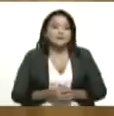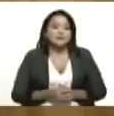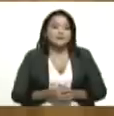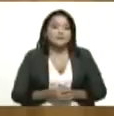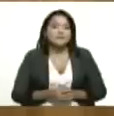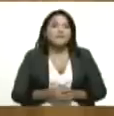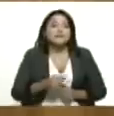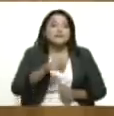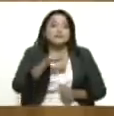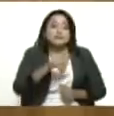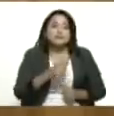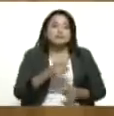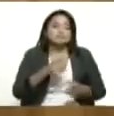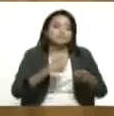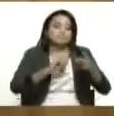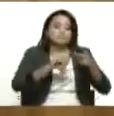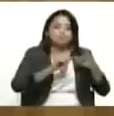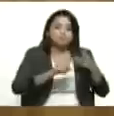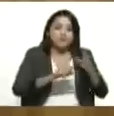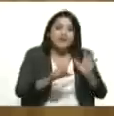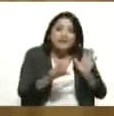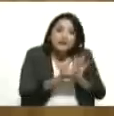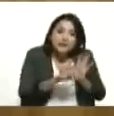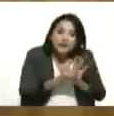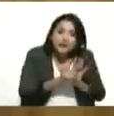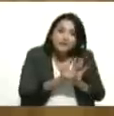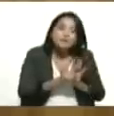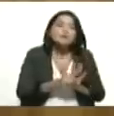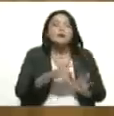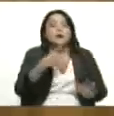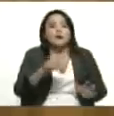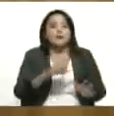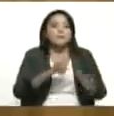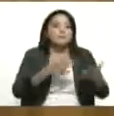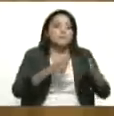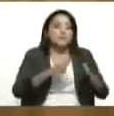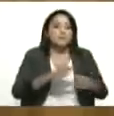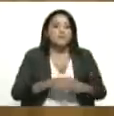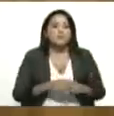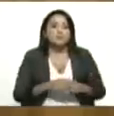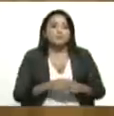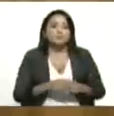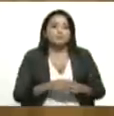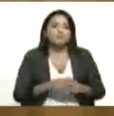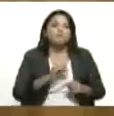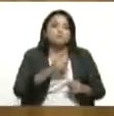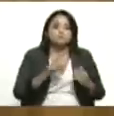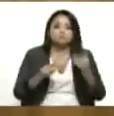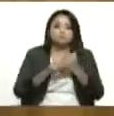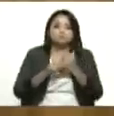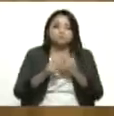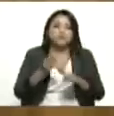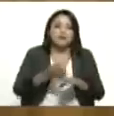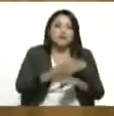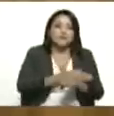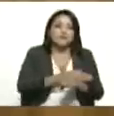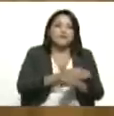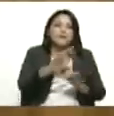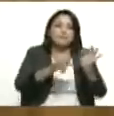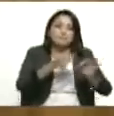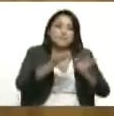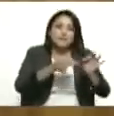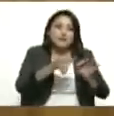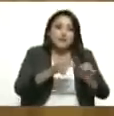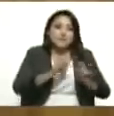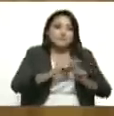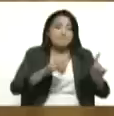ilícitas. Bienes de origen lícito, cuyo valor sea equivalente a cualquiera de los bienes descritos en los numerales anteriores, cuando no